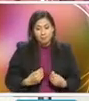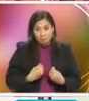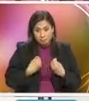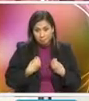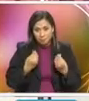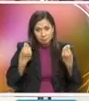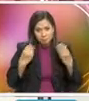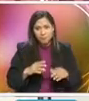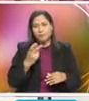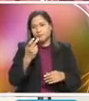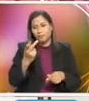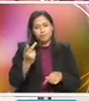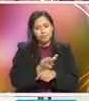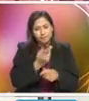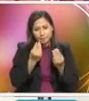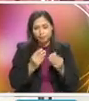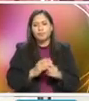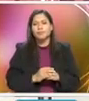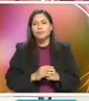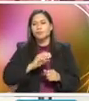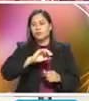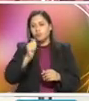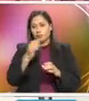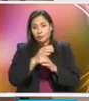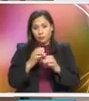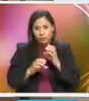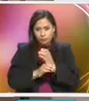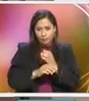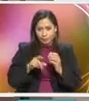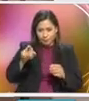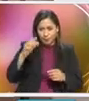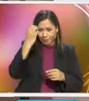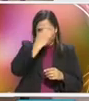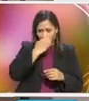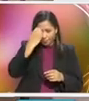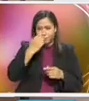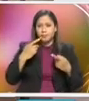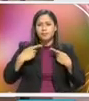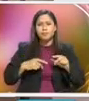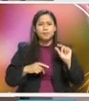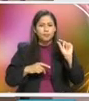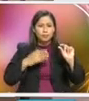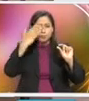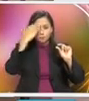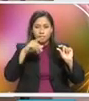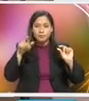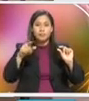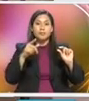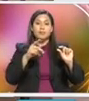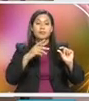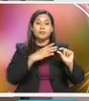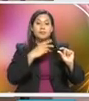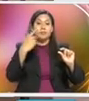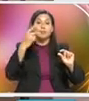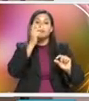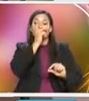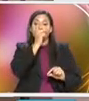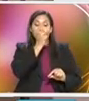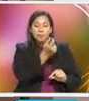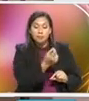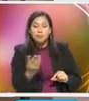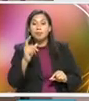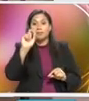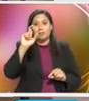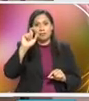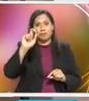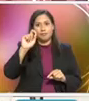que han sucedido mucho. La otra parte que vamos a ver de él y que a lo mejor pocas personas saben es que fue padre de 20 hijos. De 20 hijos, Viene